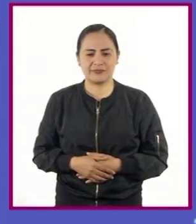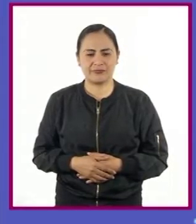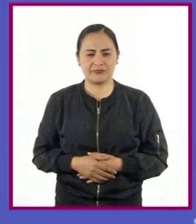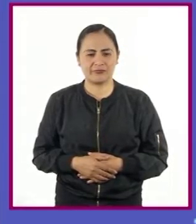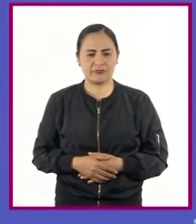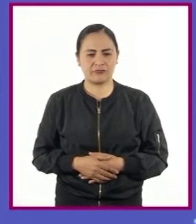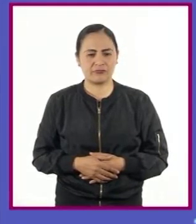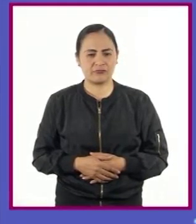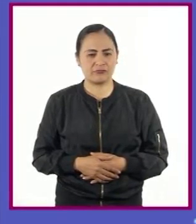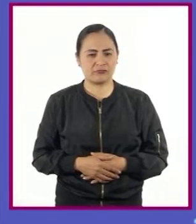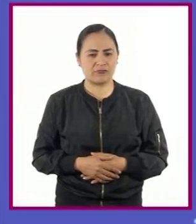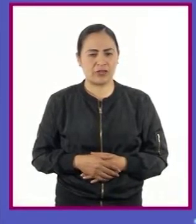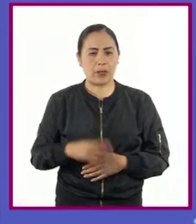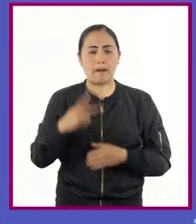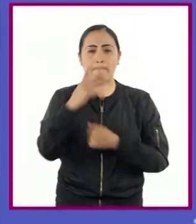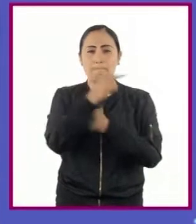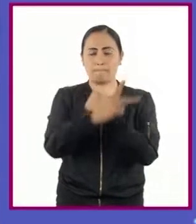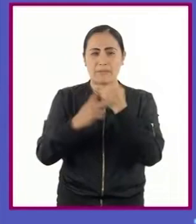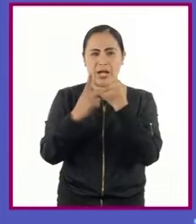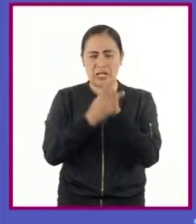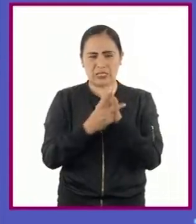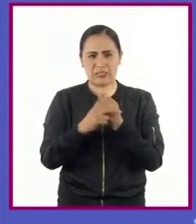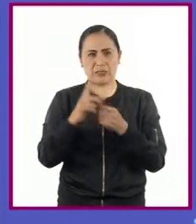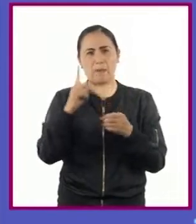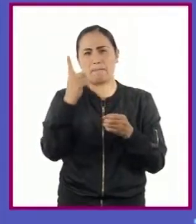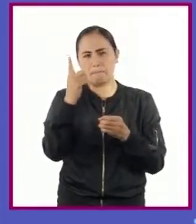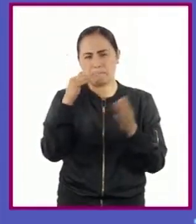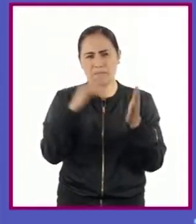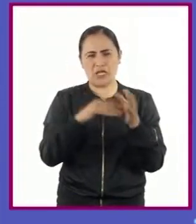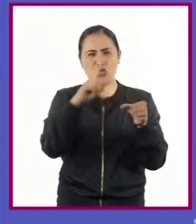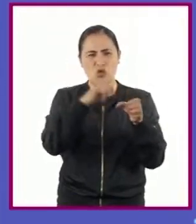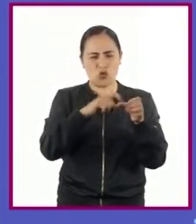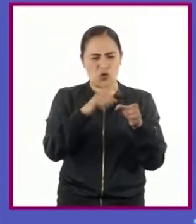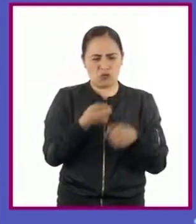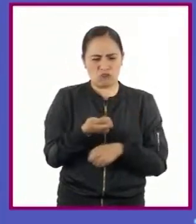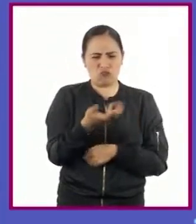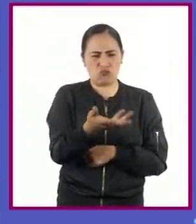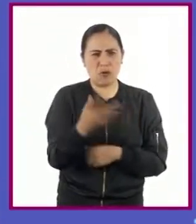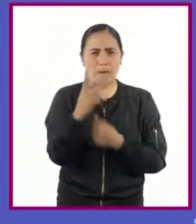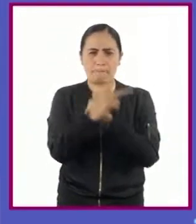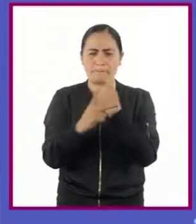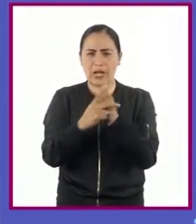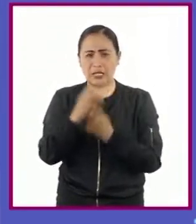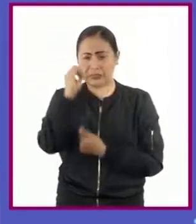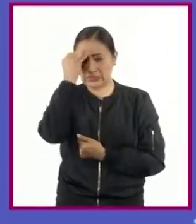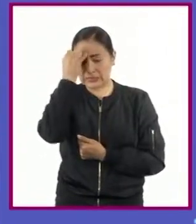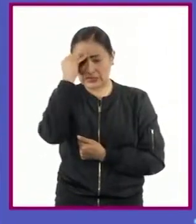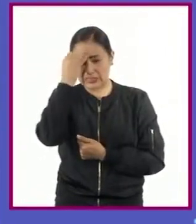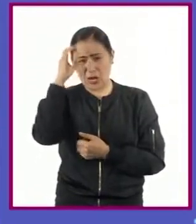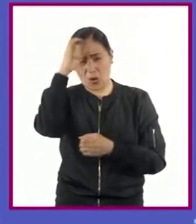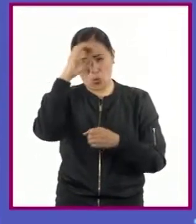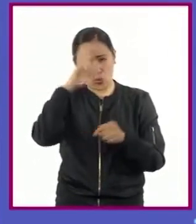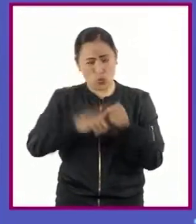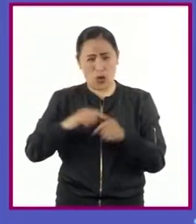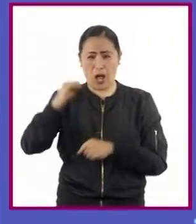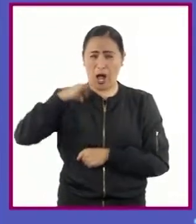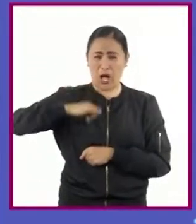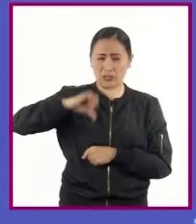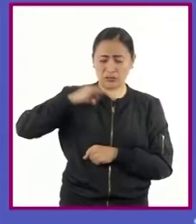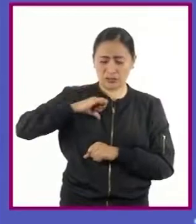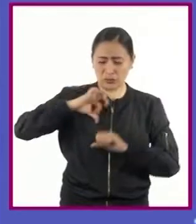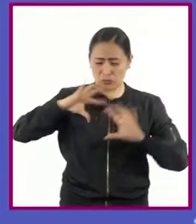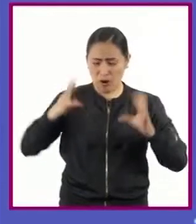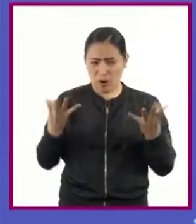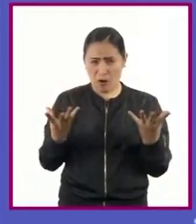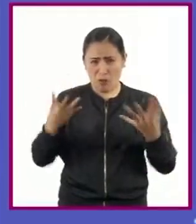También conocido como el país de los mil colores, India es la morada de una de las civilizaciones más antiguas y heterogéneas. La cultura de la